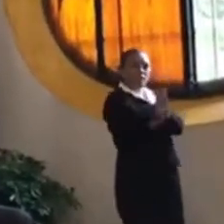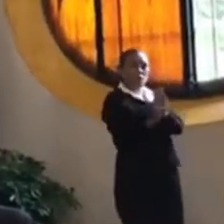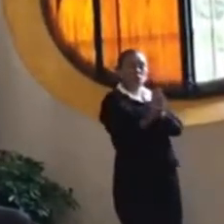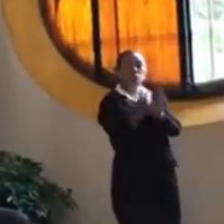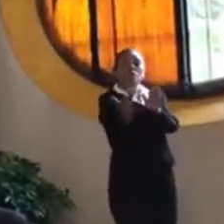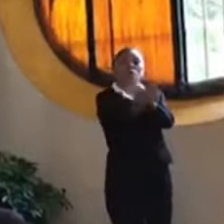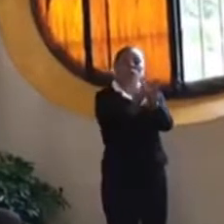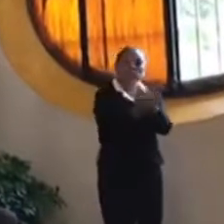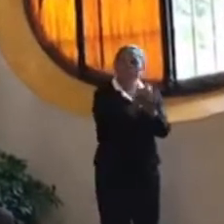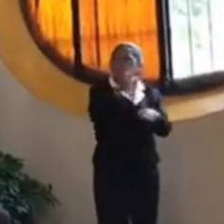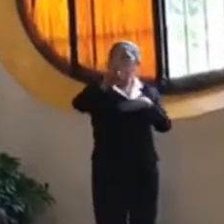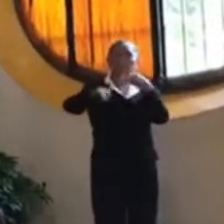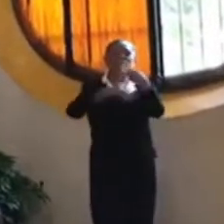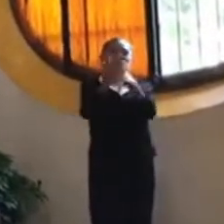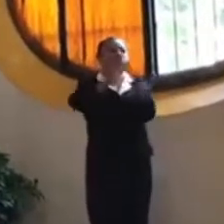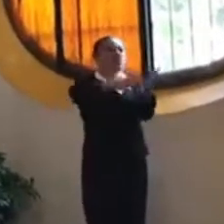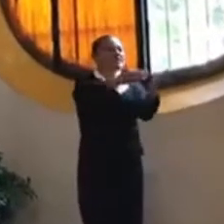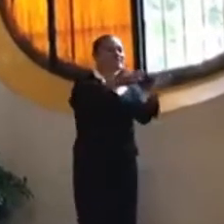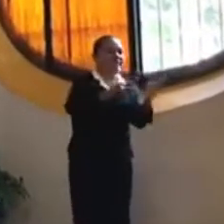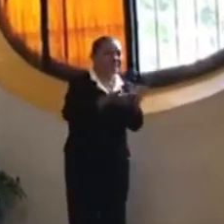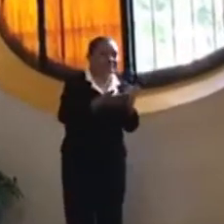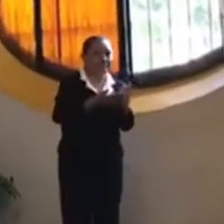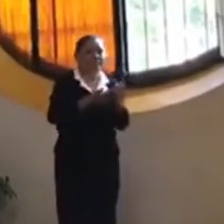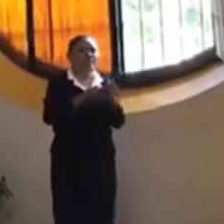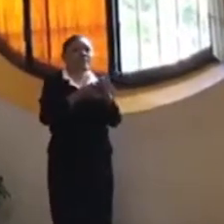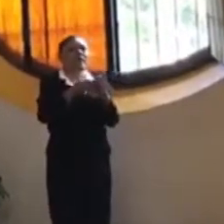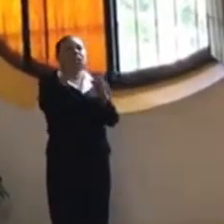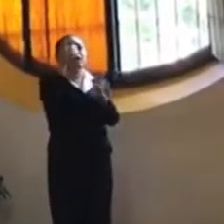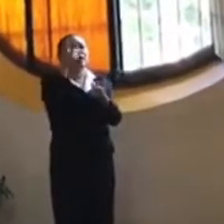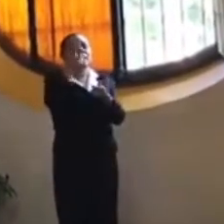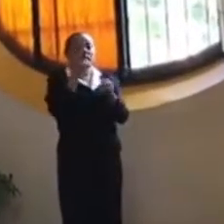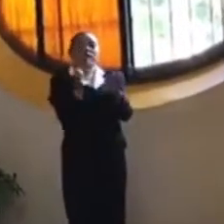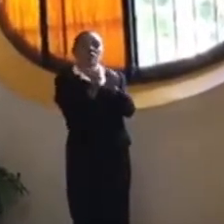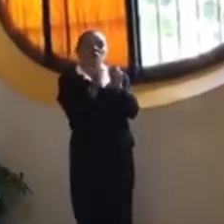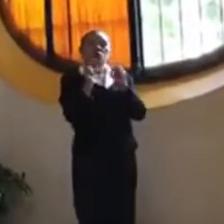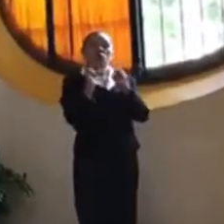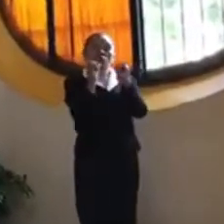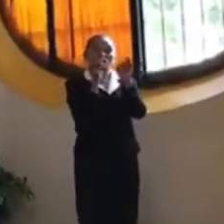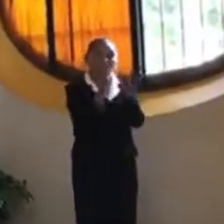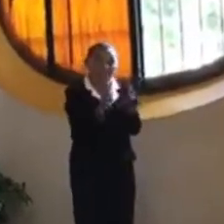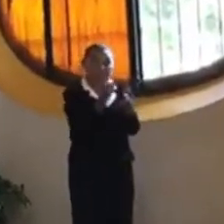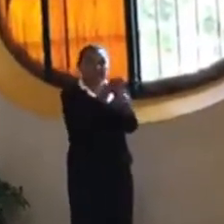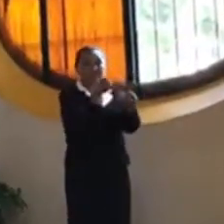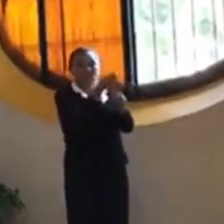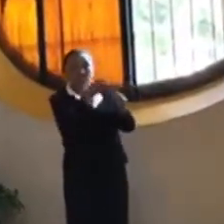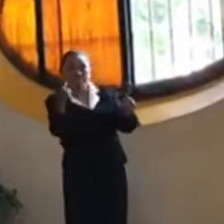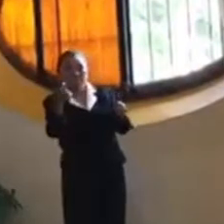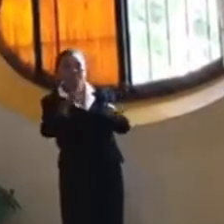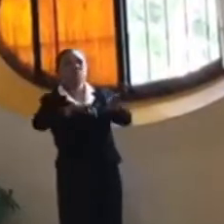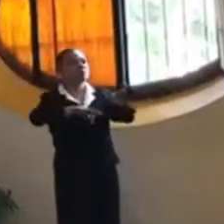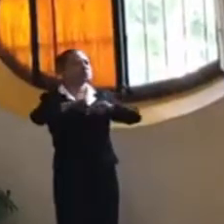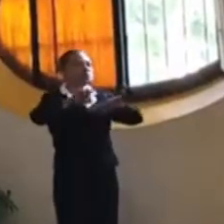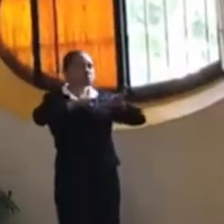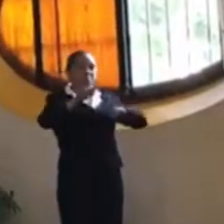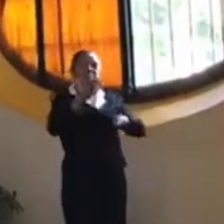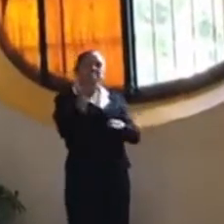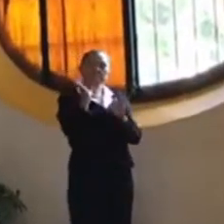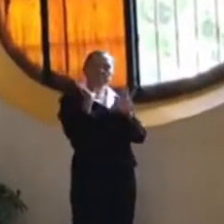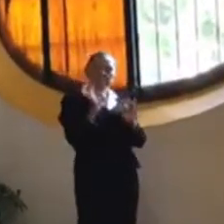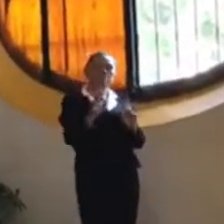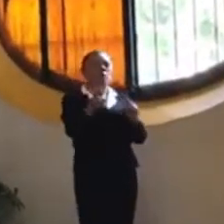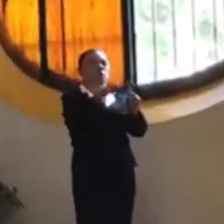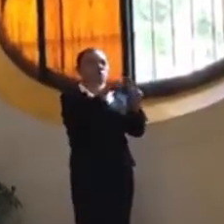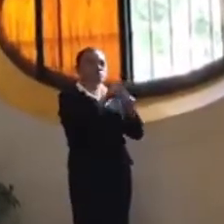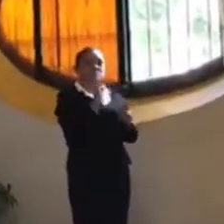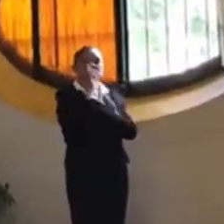Constituimos toda una estrategia, una unidad de coordinación que ha funcionado con muy buenos